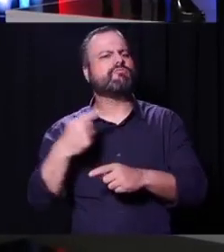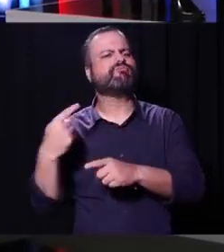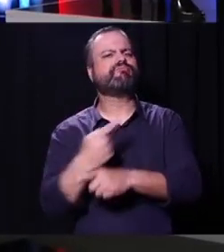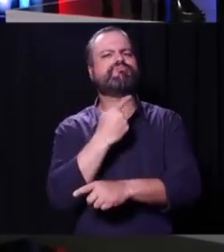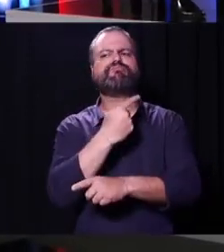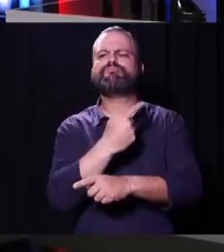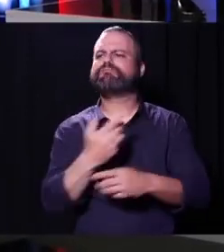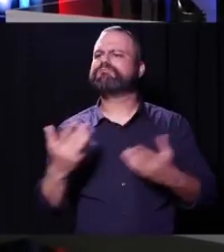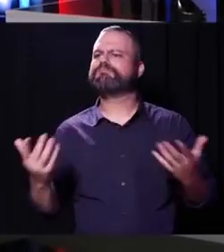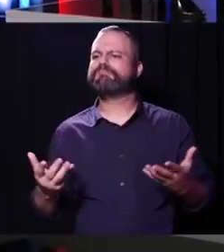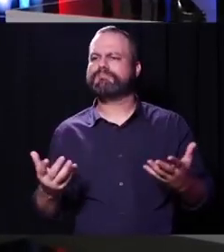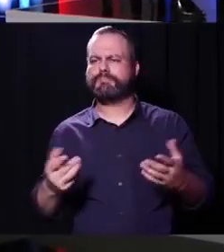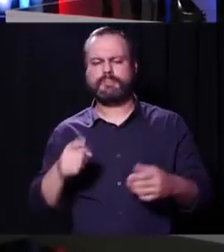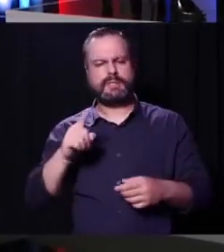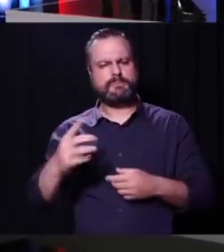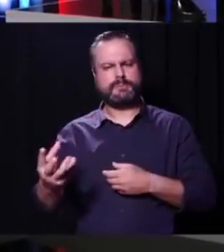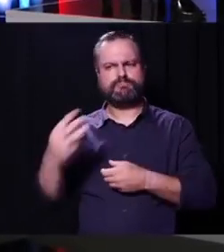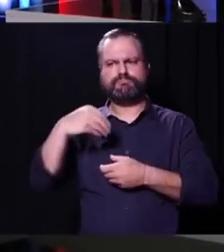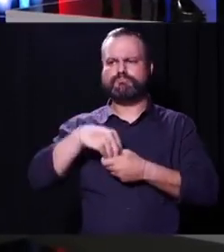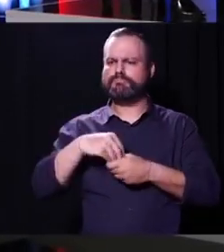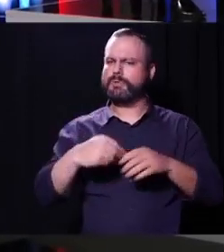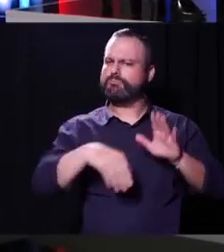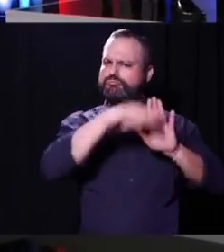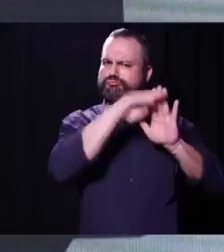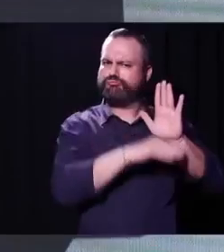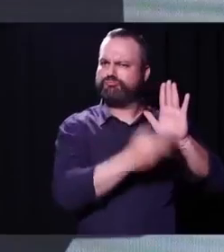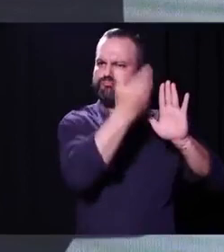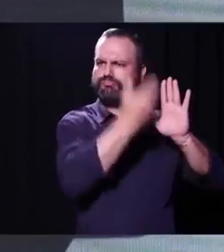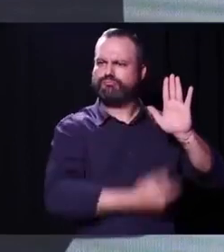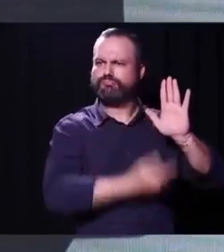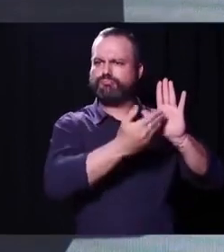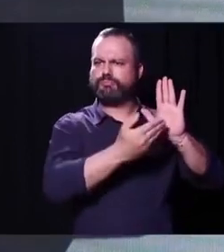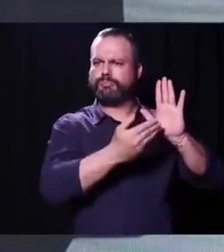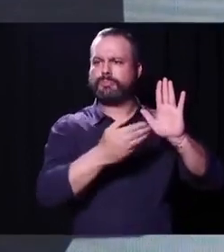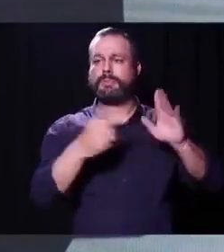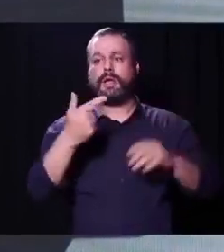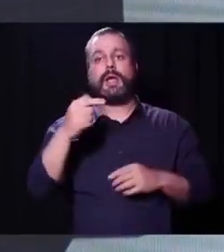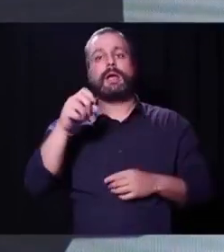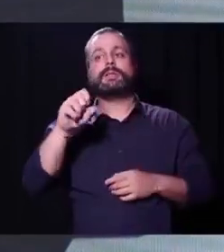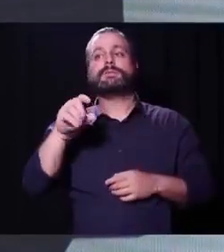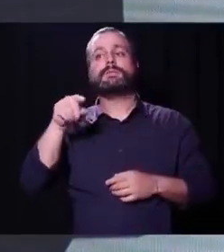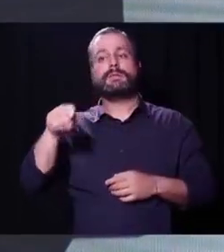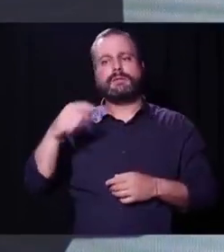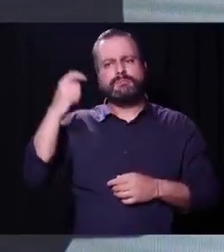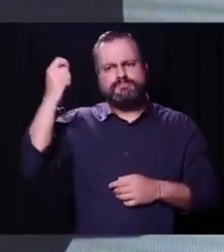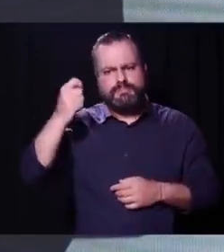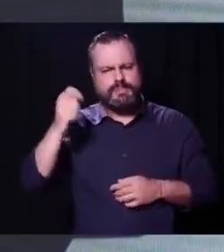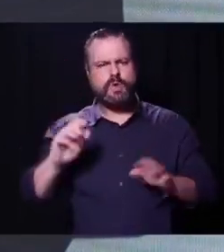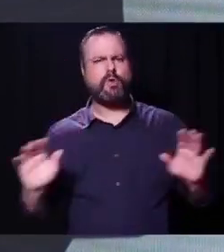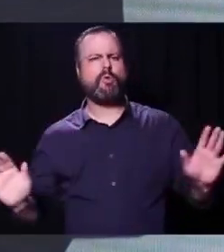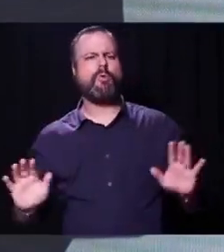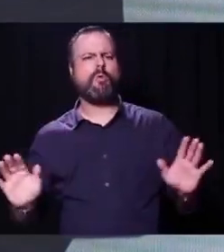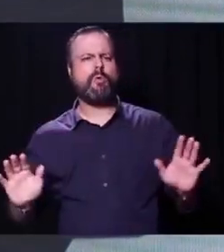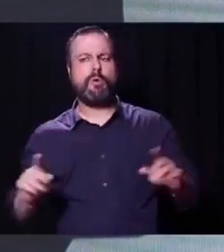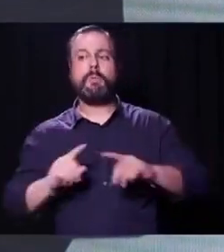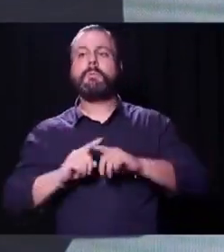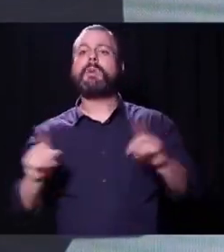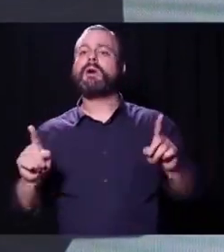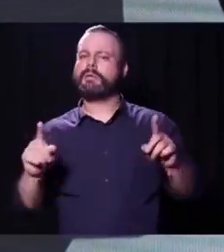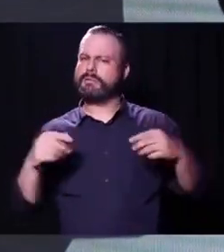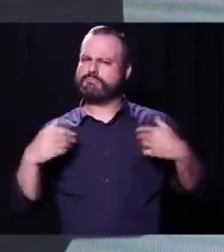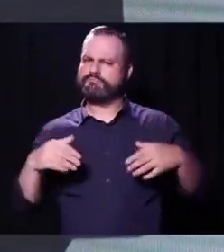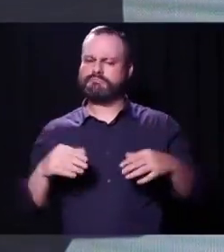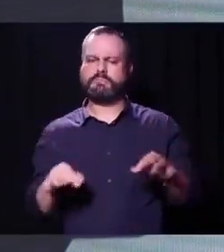hablar de tocar las paramétricas, eso de aumento de edad, aumento de jubilación, no sería lo correcto.